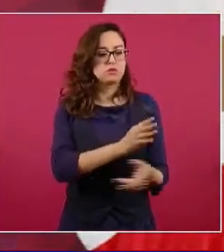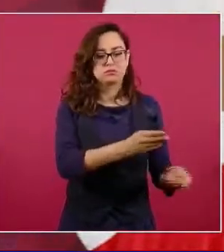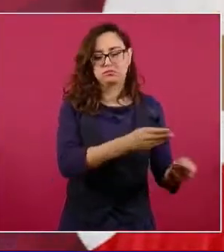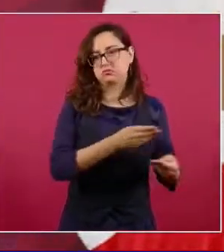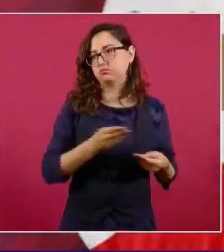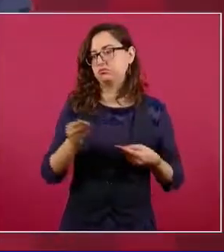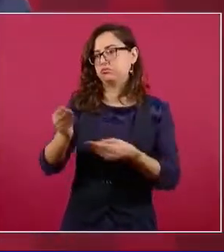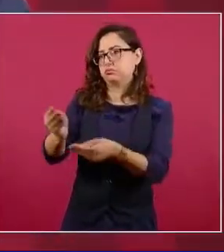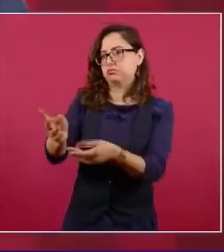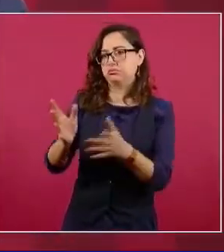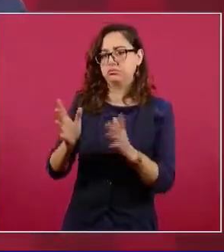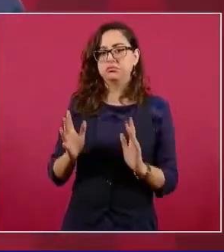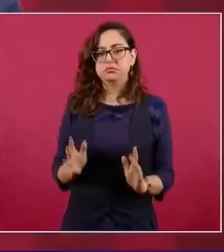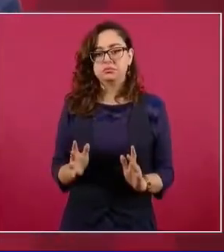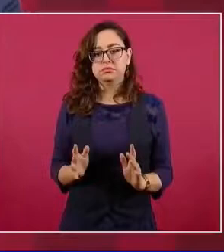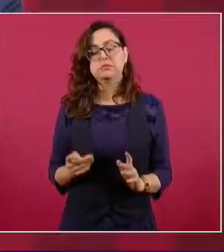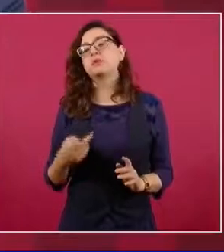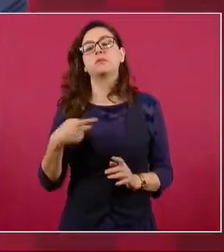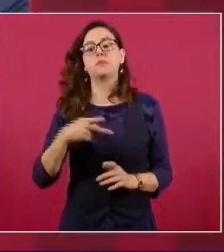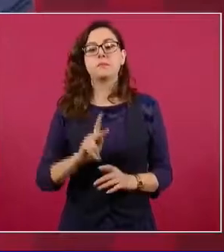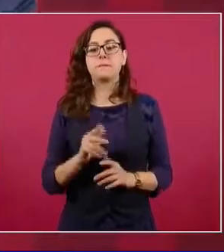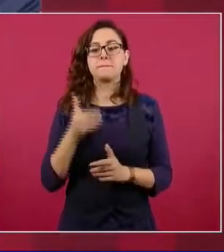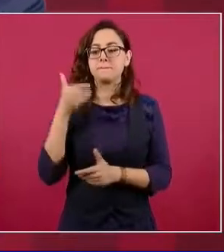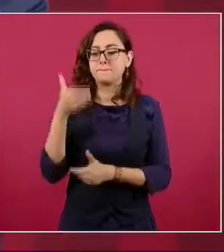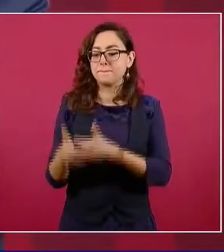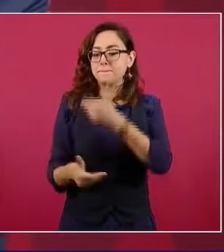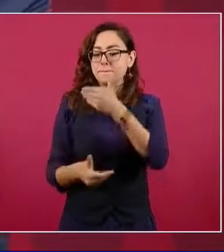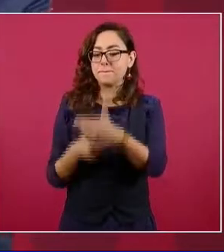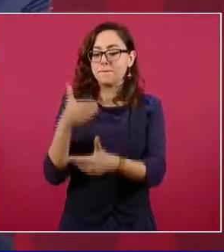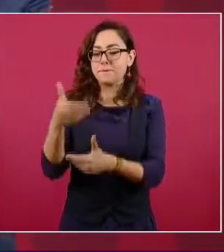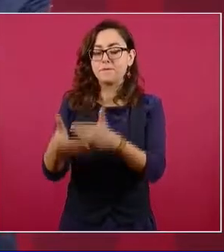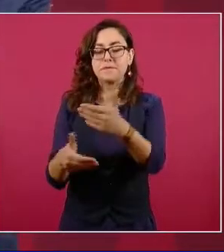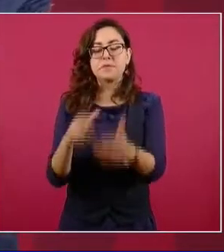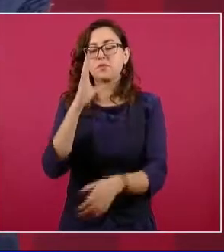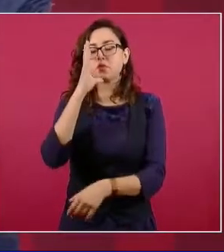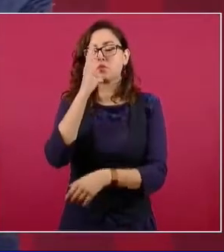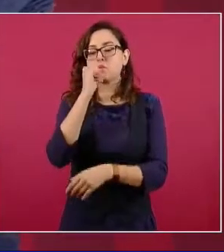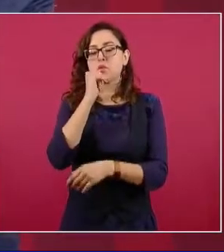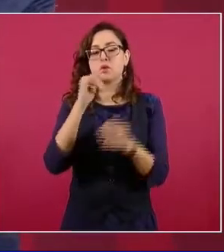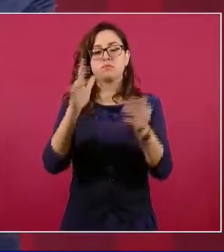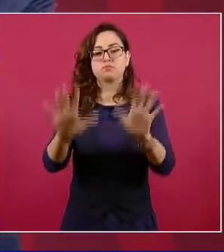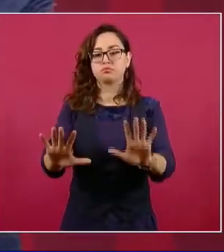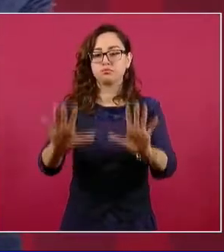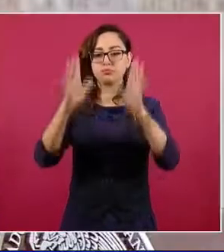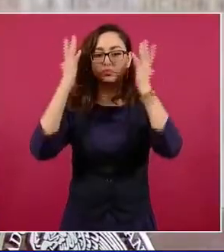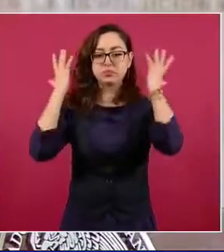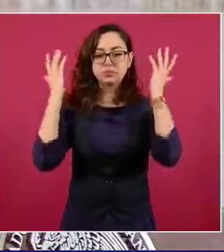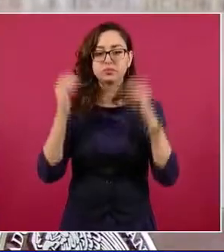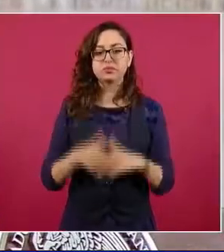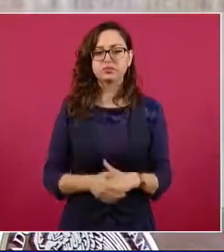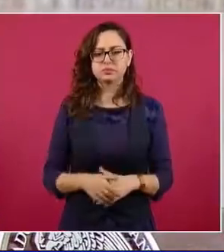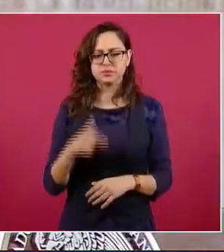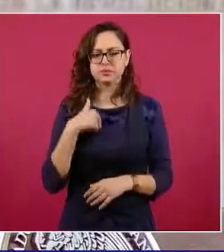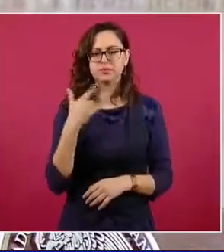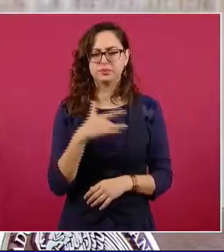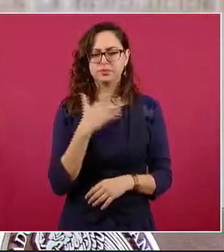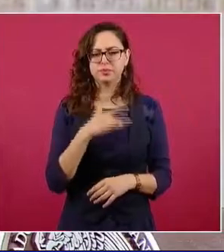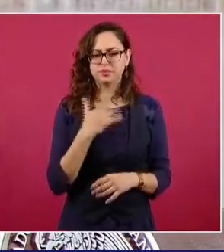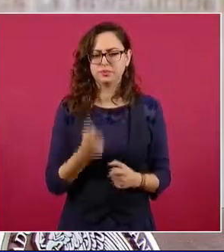llevar a cabo de la noche a la mañana. Estoy seguro de que la Fiscalía lo está atendiendo